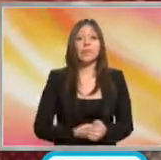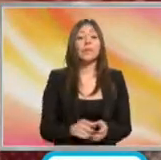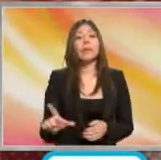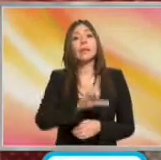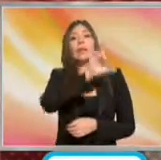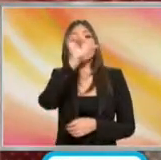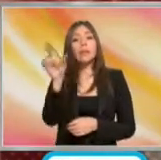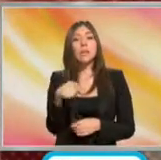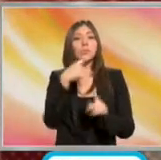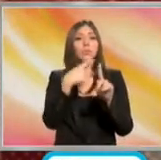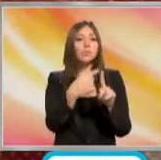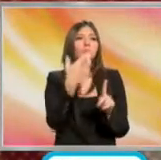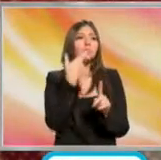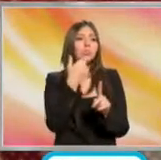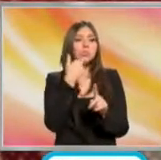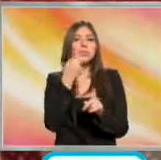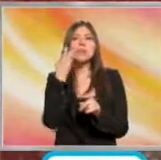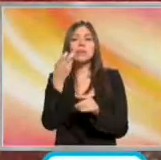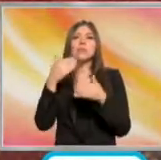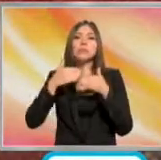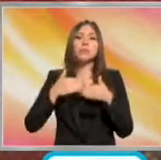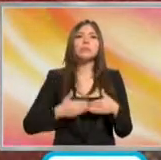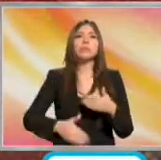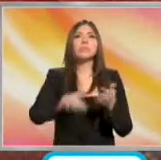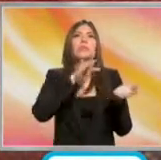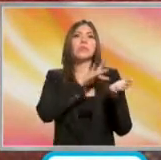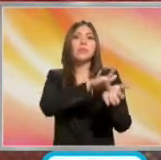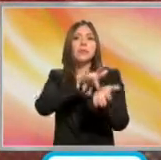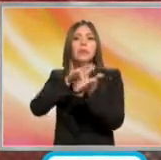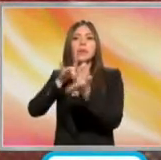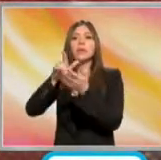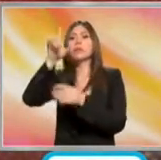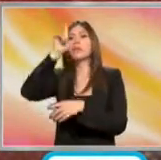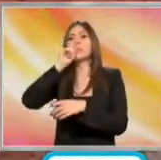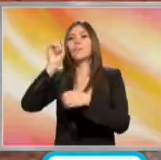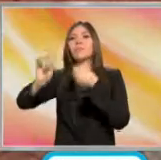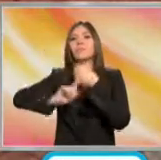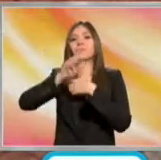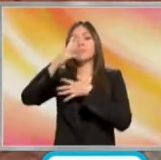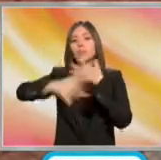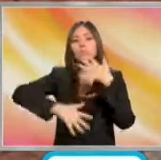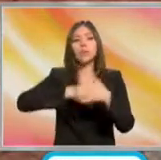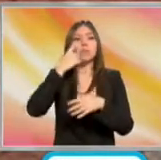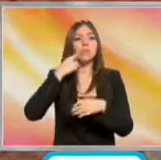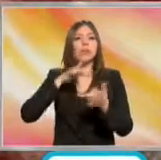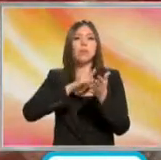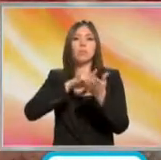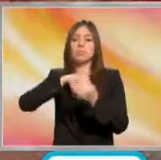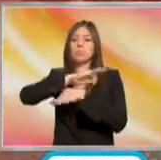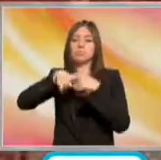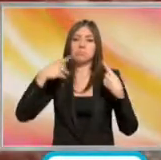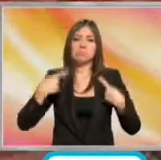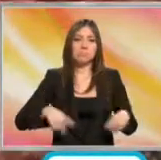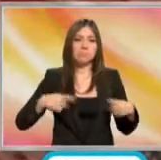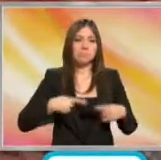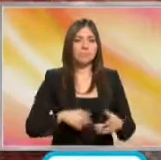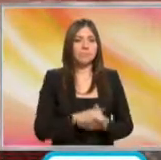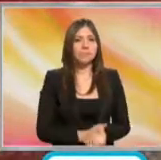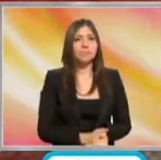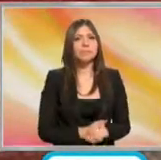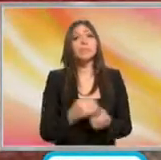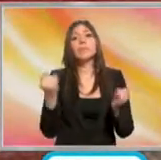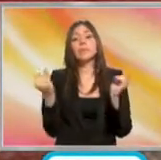Roja ha sido parte activa en atención a desastres, a través del fomento a la participación social. También podemos mencionar que estuvo